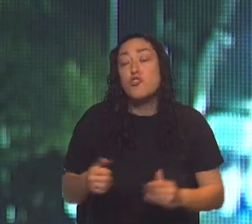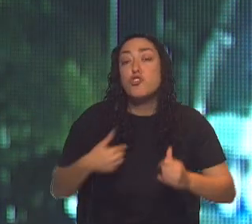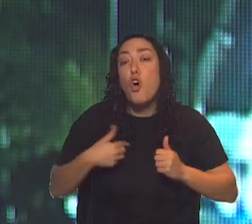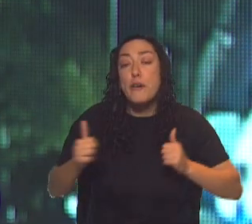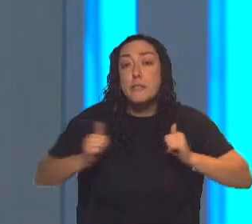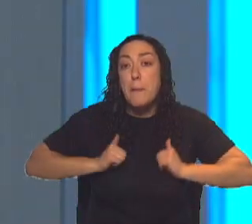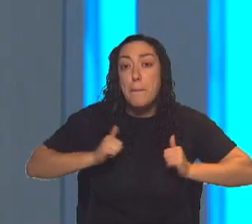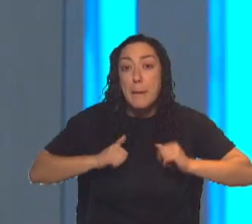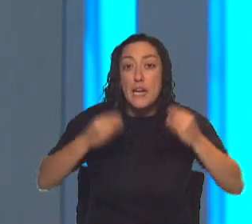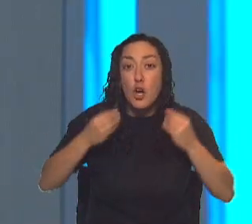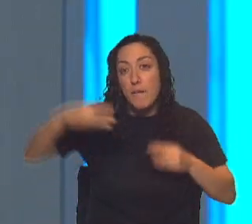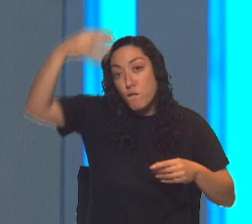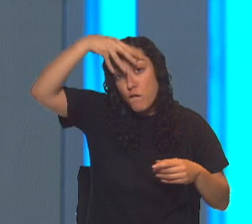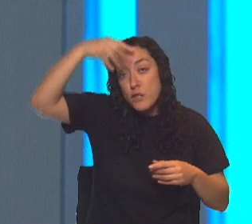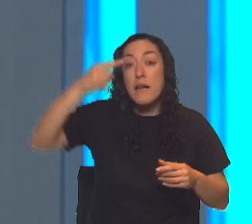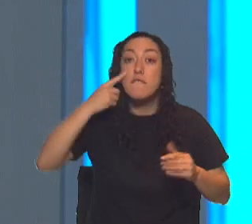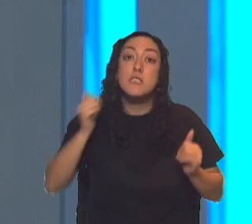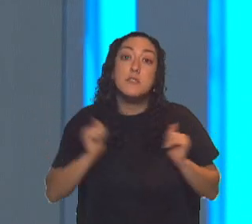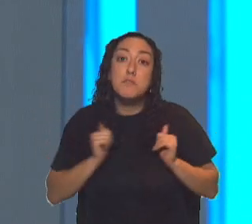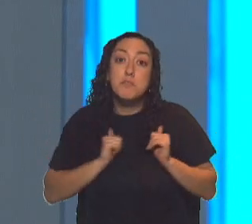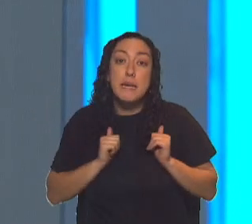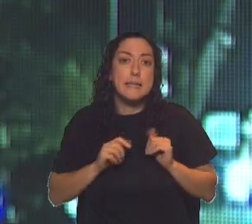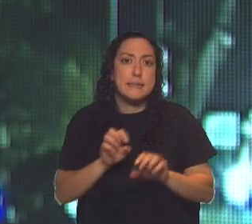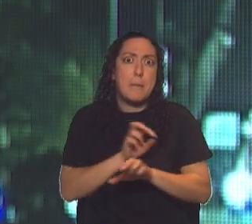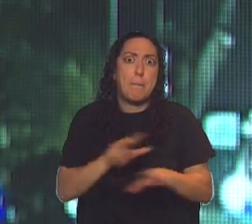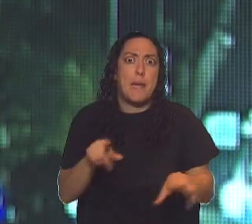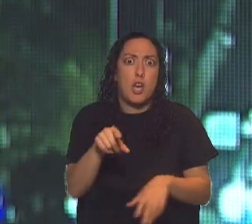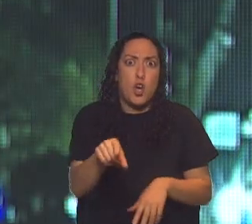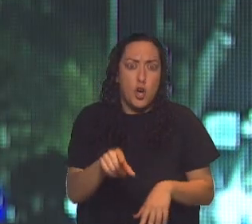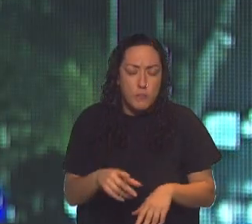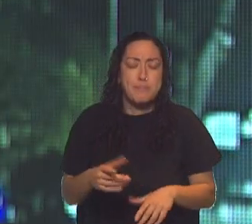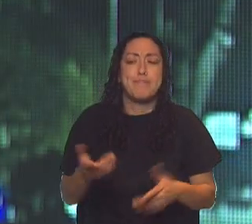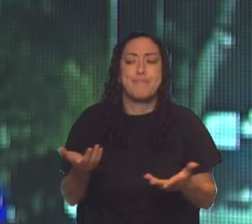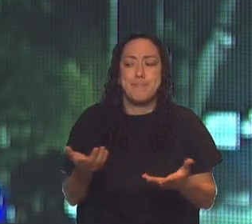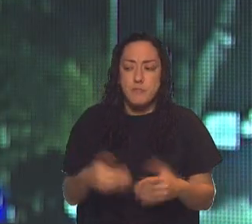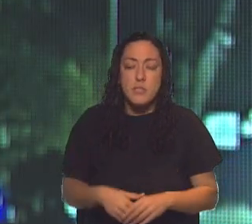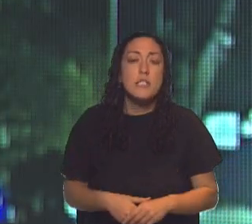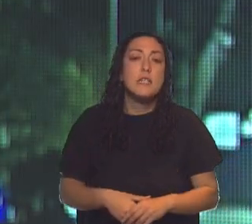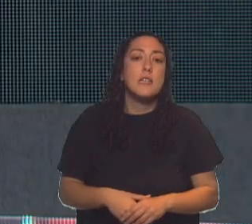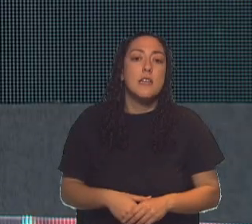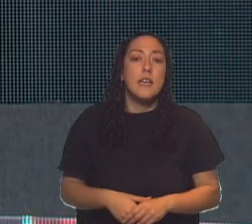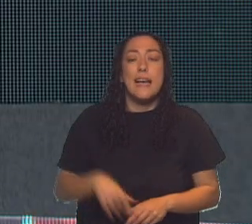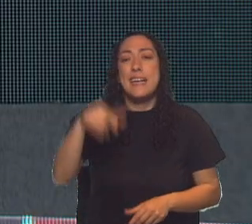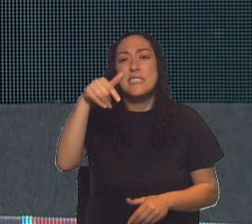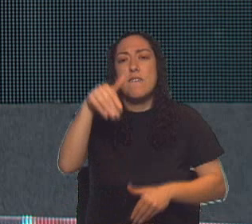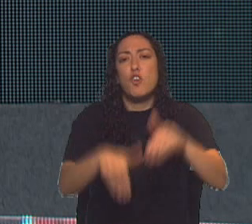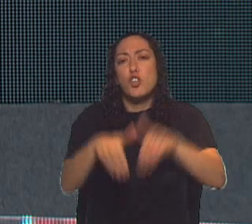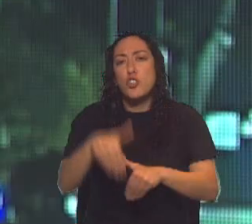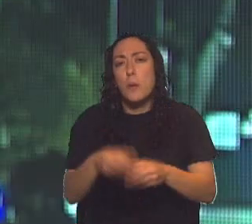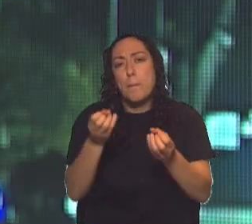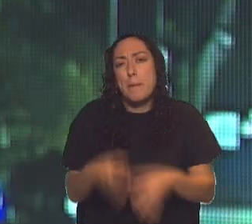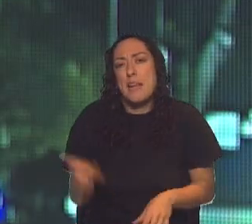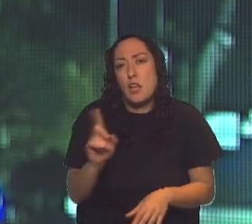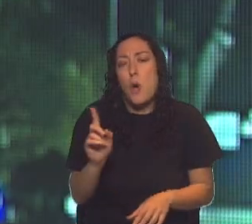cómo actuaba bullrich que fue la más desfavorecida No necesariamente insisto lo llevó a perder votos pero sí no le